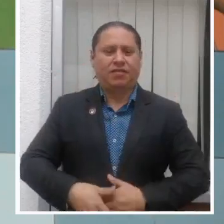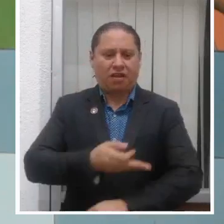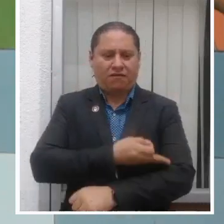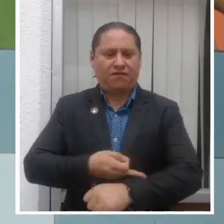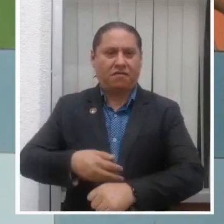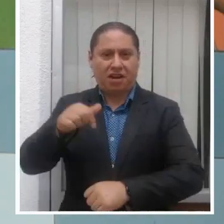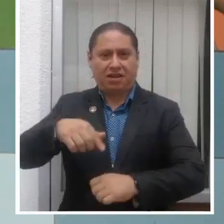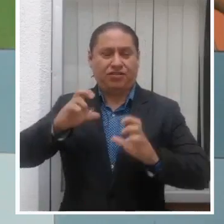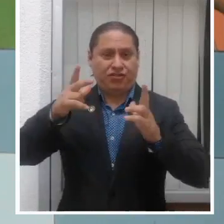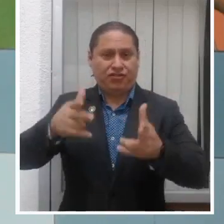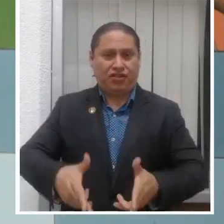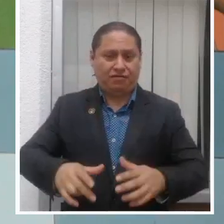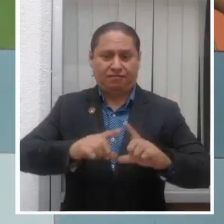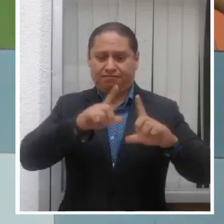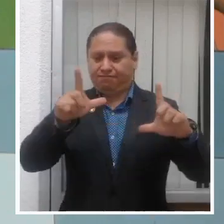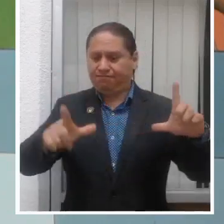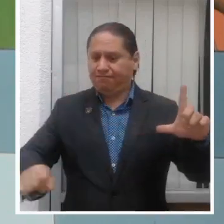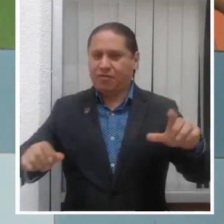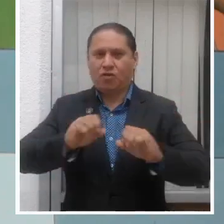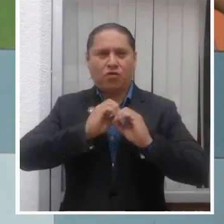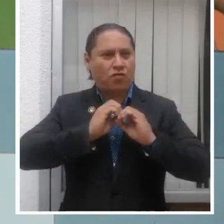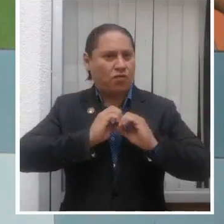familia mexicana. Difundir más,